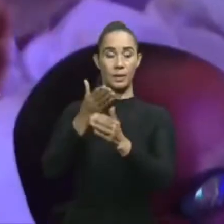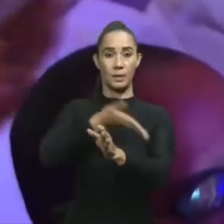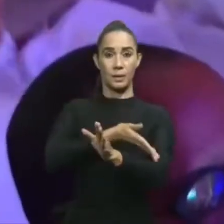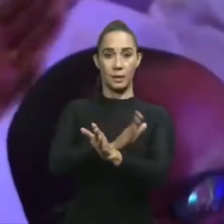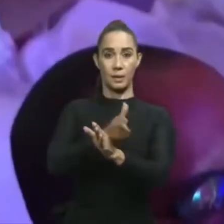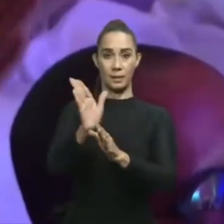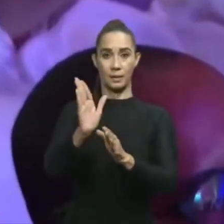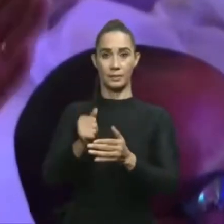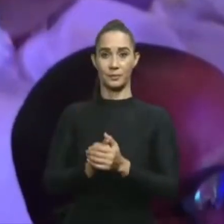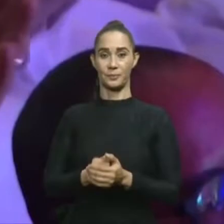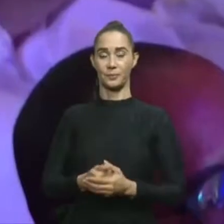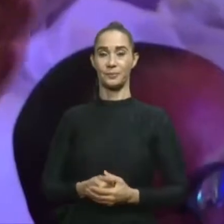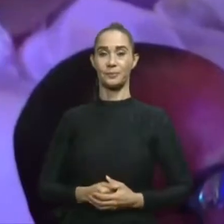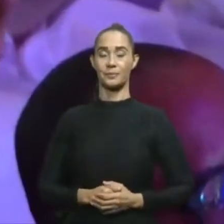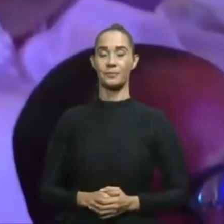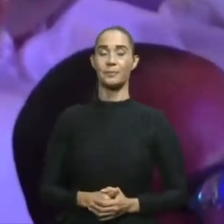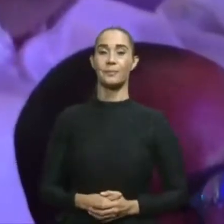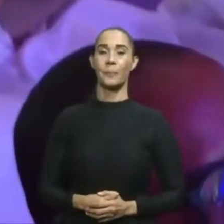nuevos policías